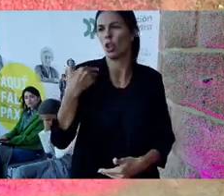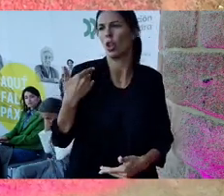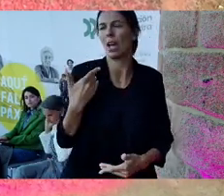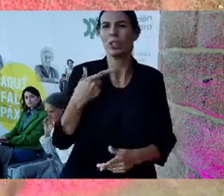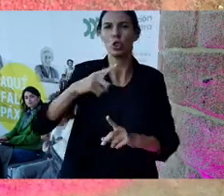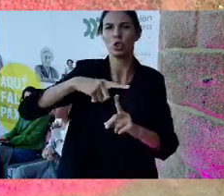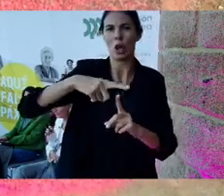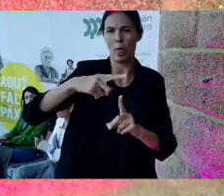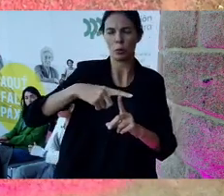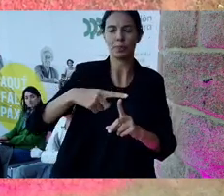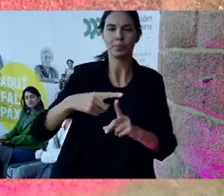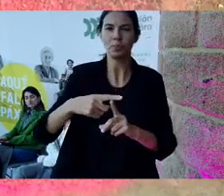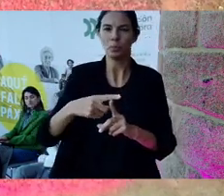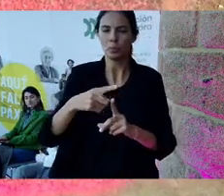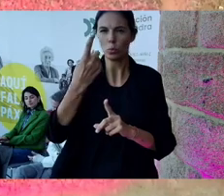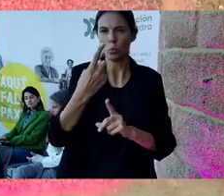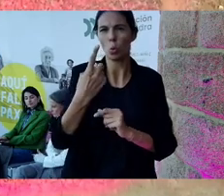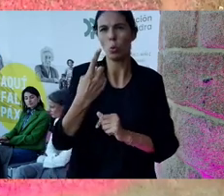prácticamente. El otro día